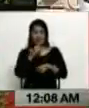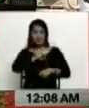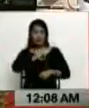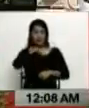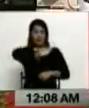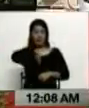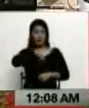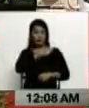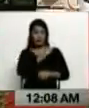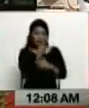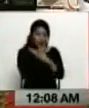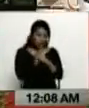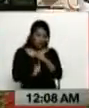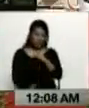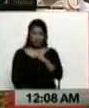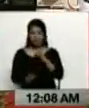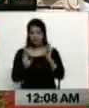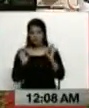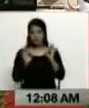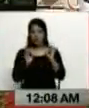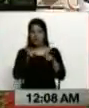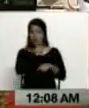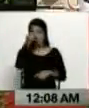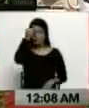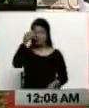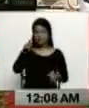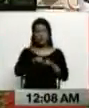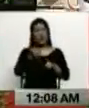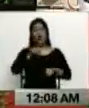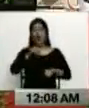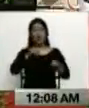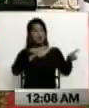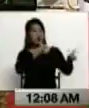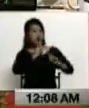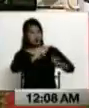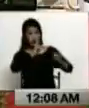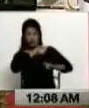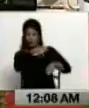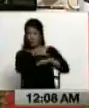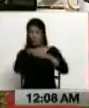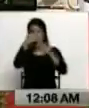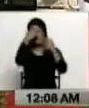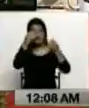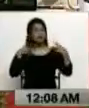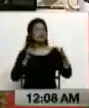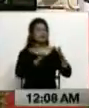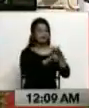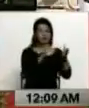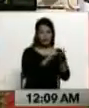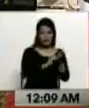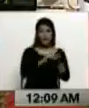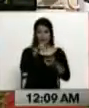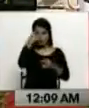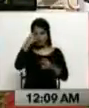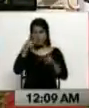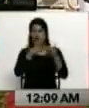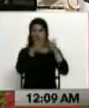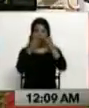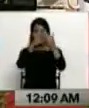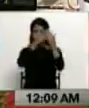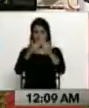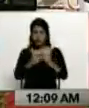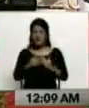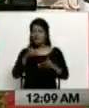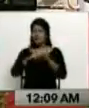de disfrazar el miedo modos autopreservación ilusa que cree que el odio antichavista Perdona y que si un día se hunde el barco se